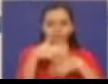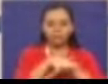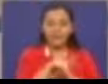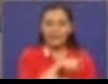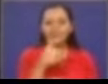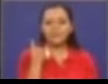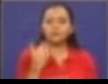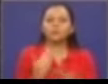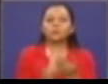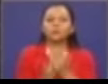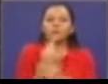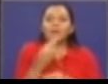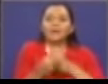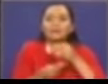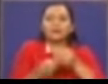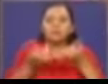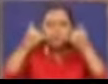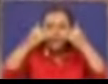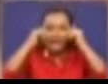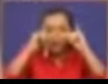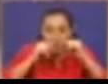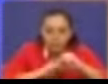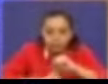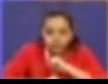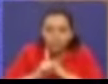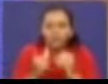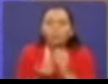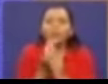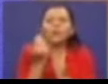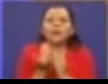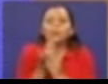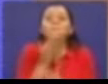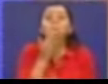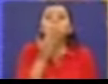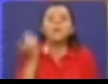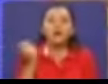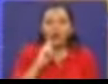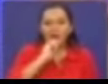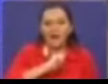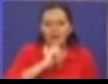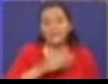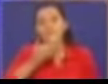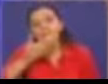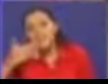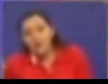será una nueva generación de mucho mejor genética, de mucho mejor rendimiento lechero. El lechero